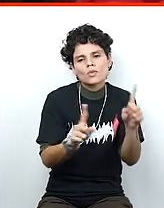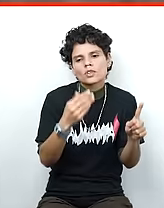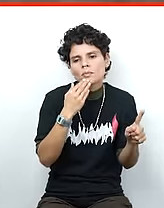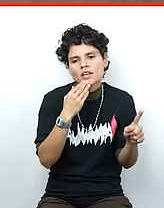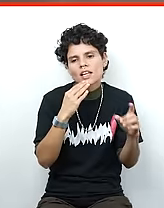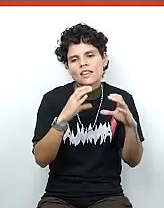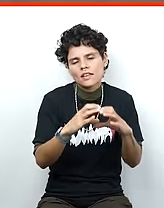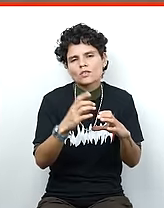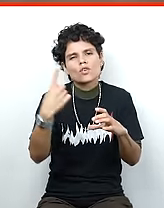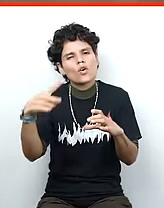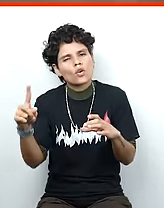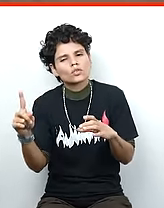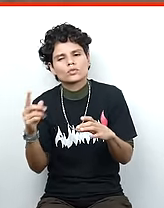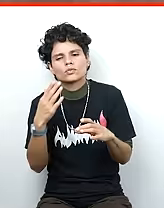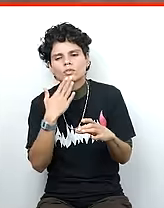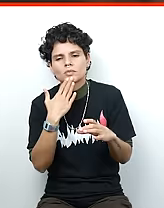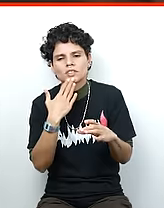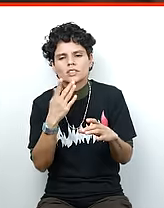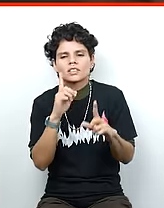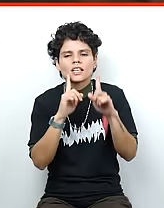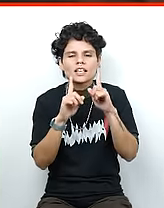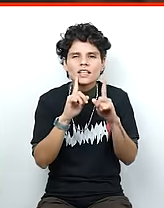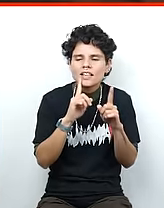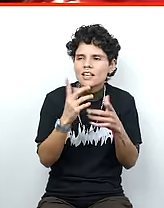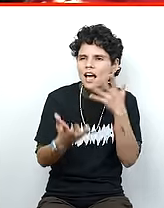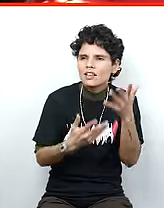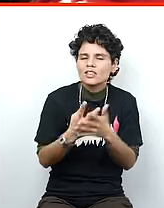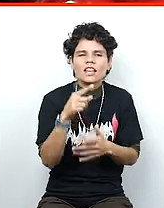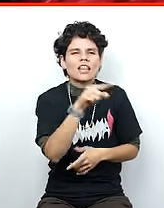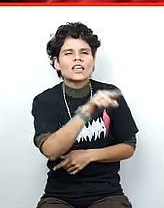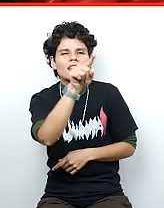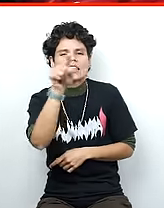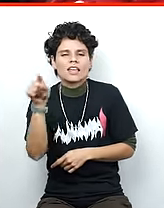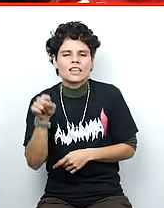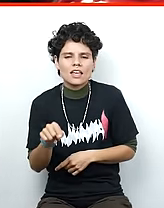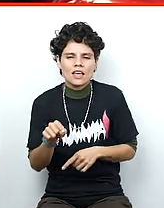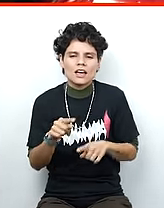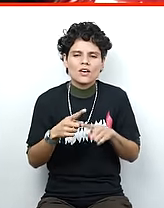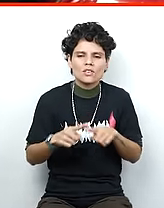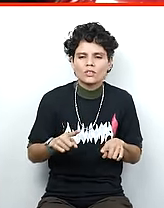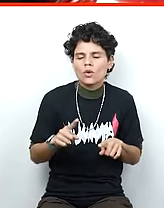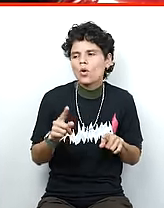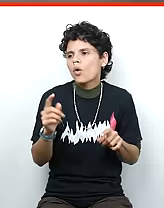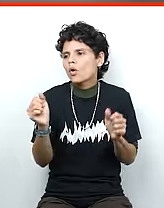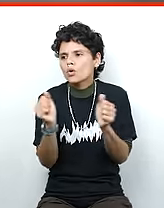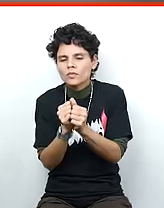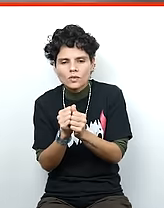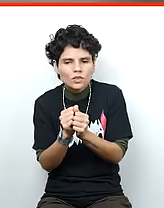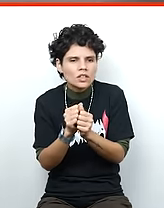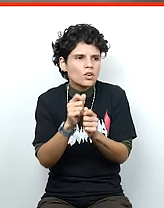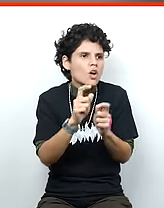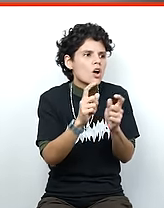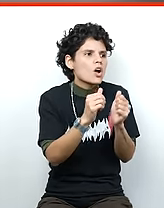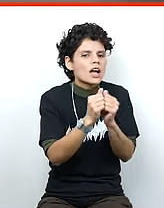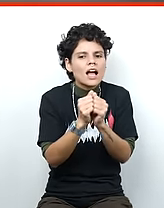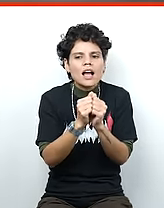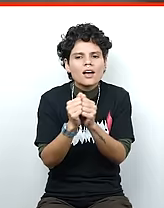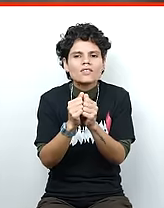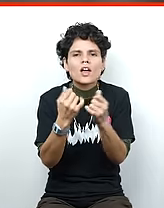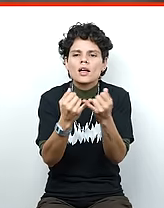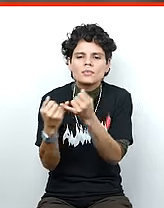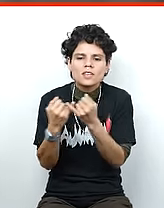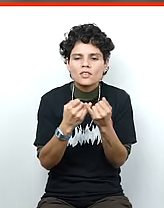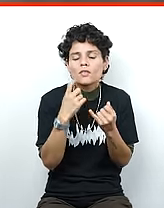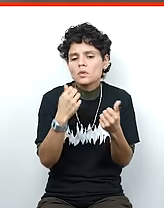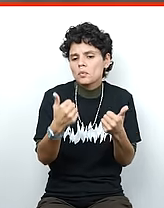viene Finalmente Libre también, que es un disco que igual viene temas de allá, ahora más temas de acá. hay buenos featuring ya con todos los cabros, todos los amigos.